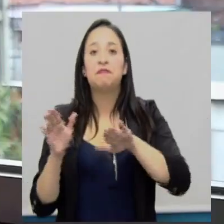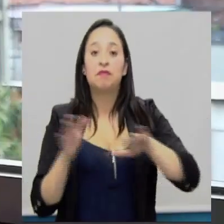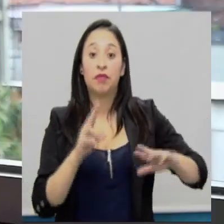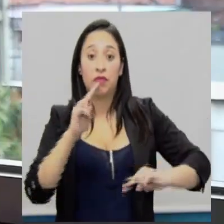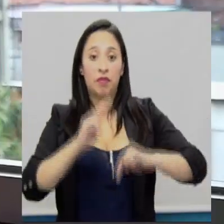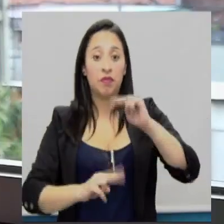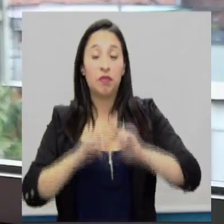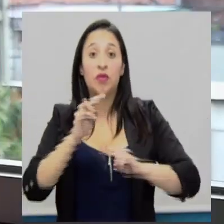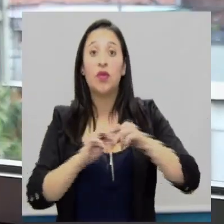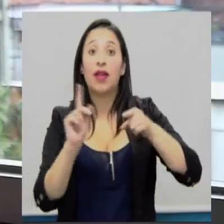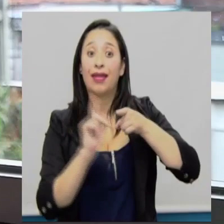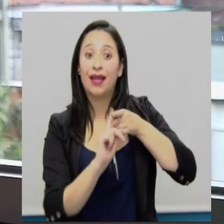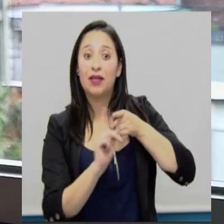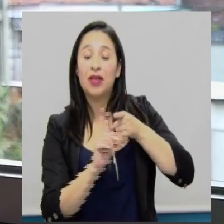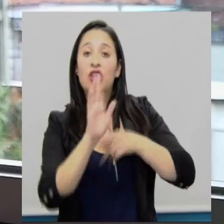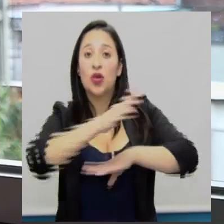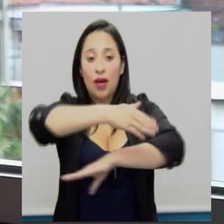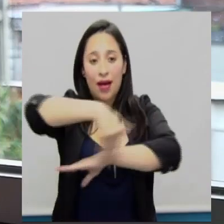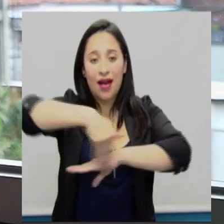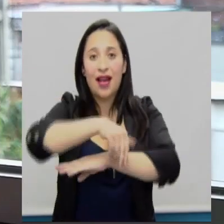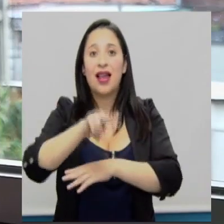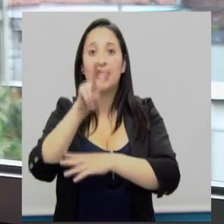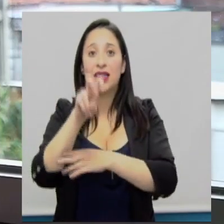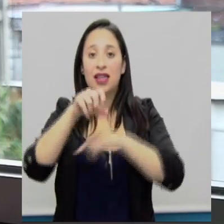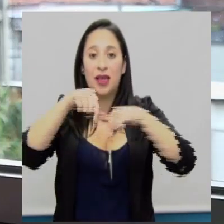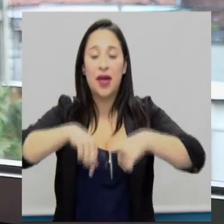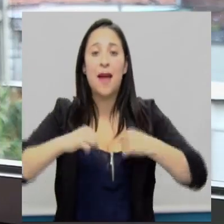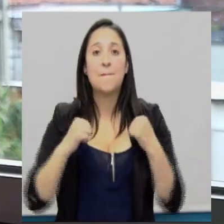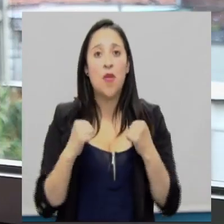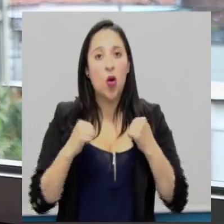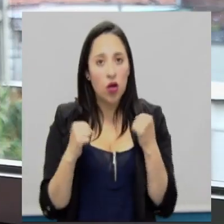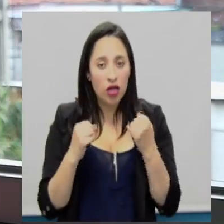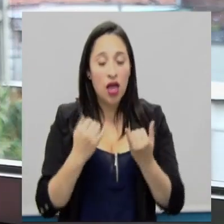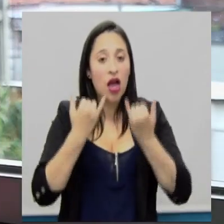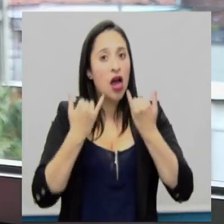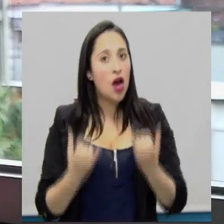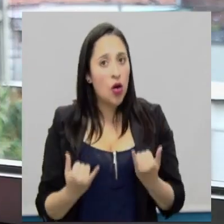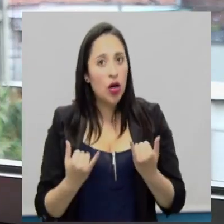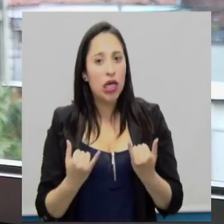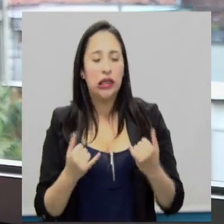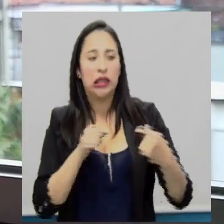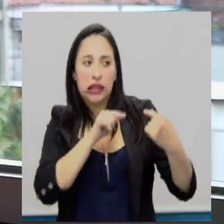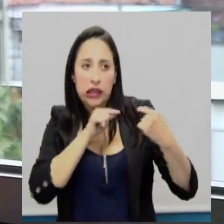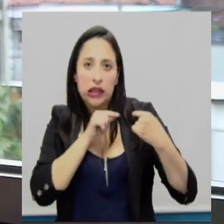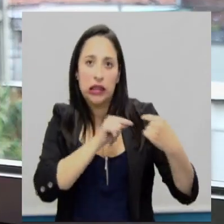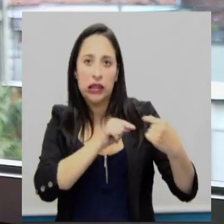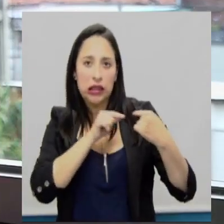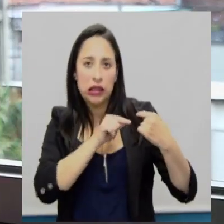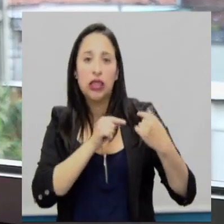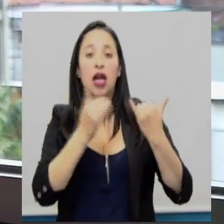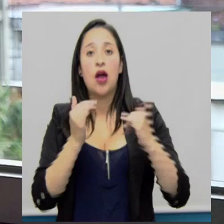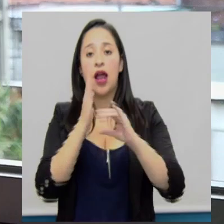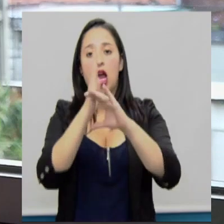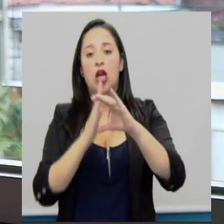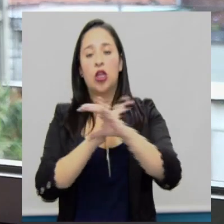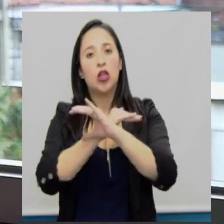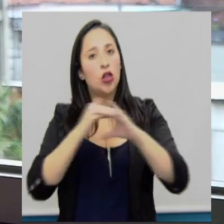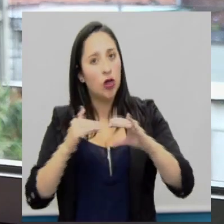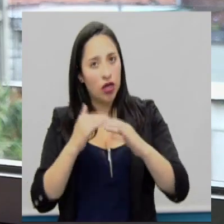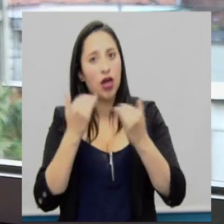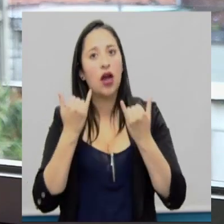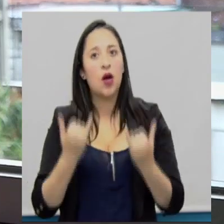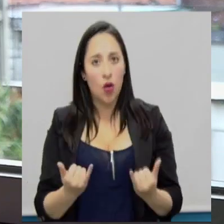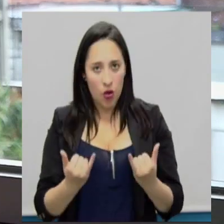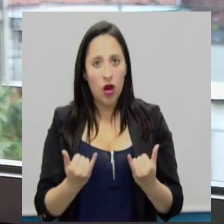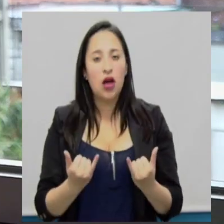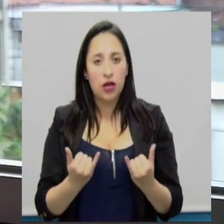de construcción de Transmilenio por la carrera séptima en la ciudad de Bogotá ha generado una enorme polémica. La Contraloría